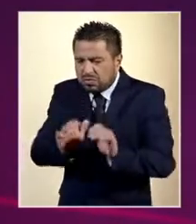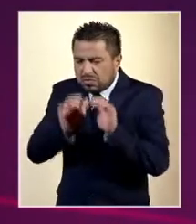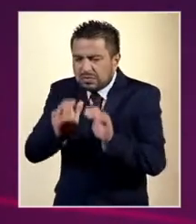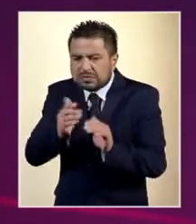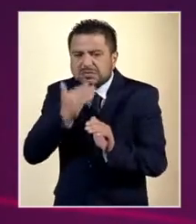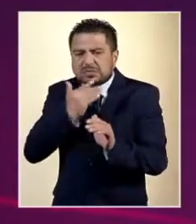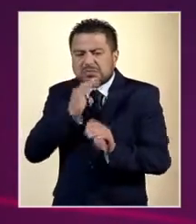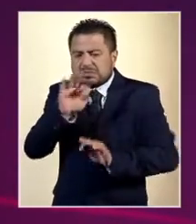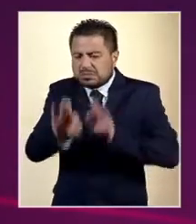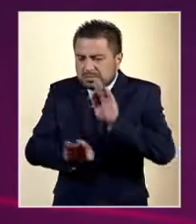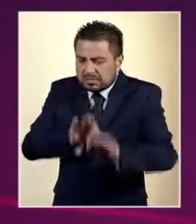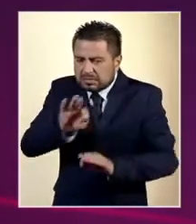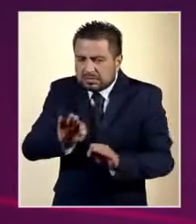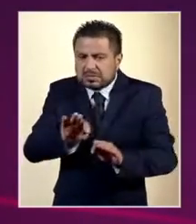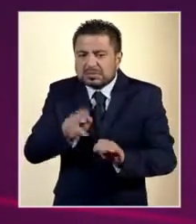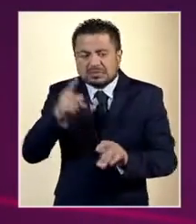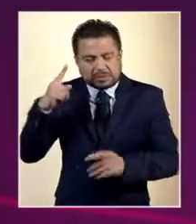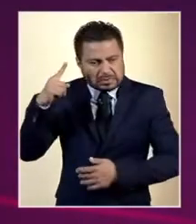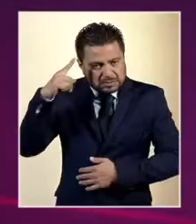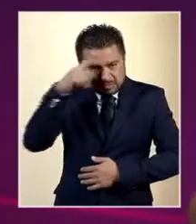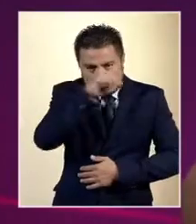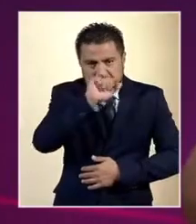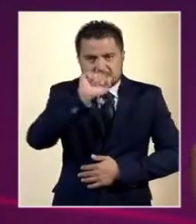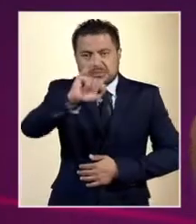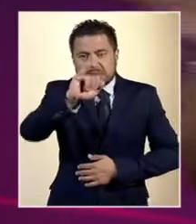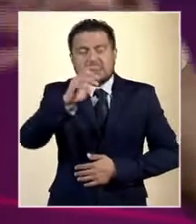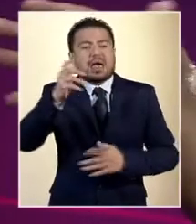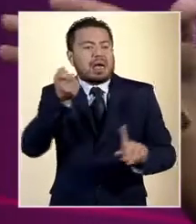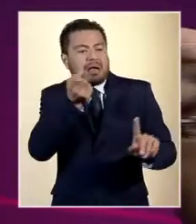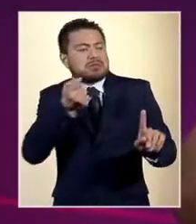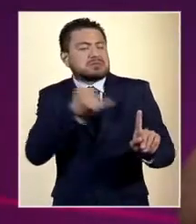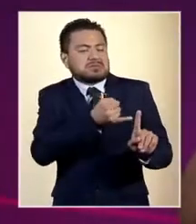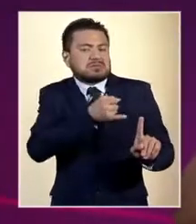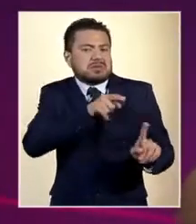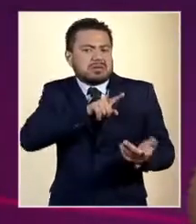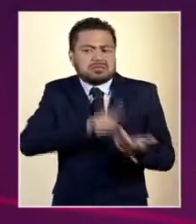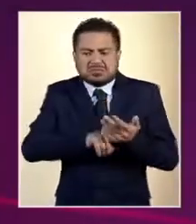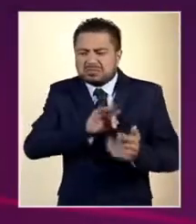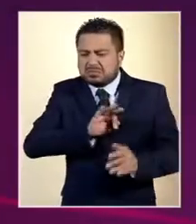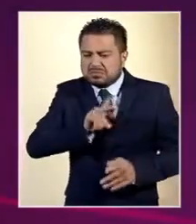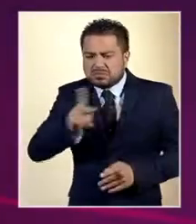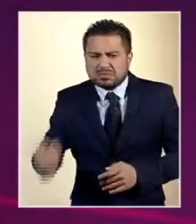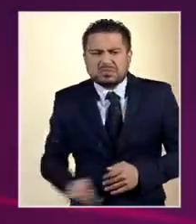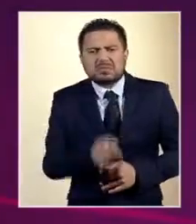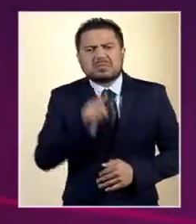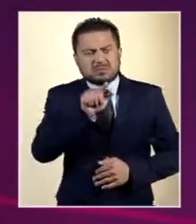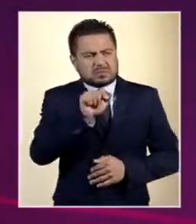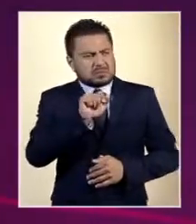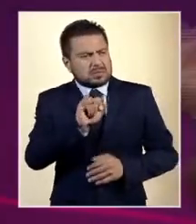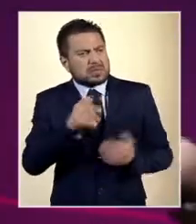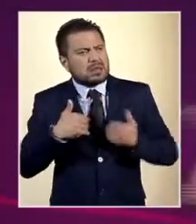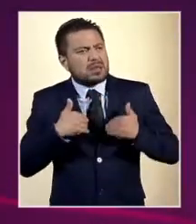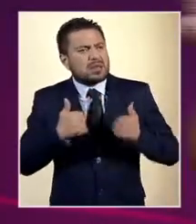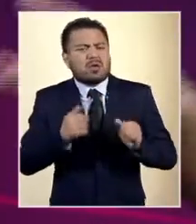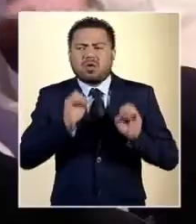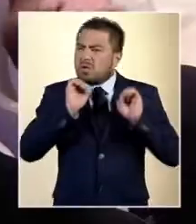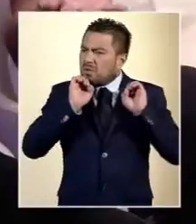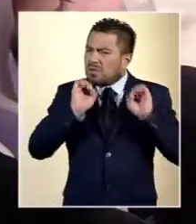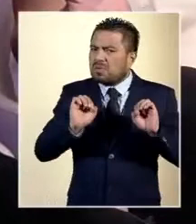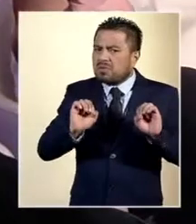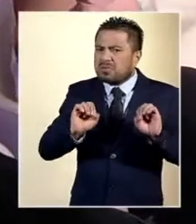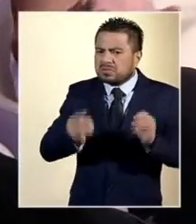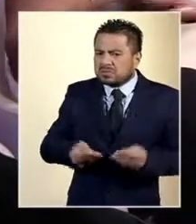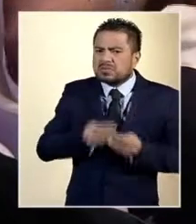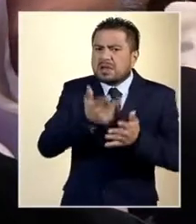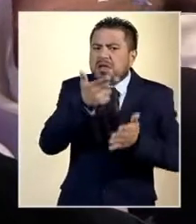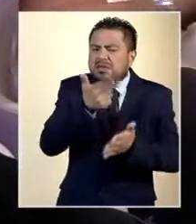de buen trato, es muy difícil que así en seco te pregunten, ¿no?, si estás entendiendo, o aún que te den un